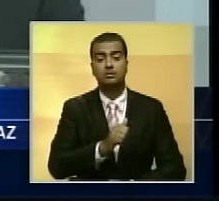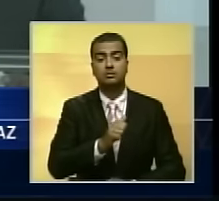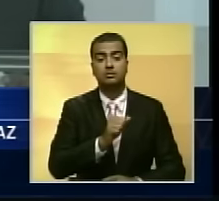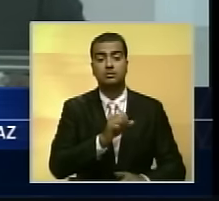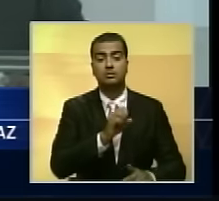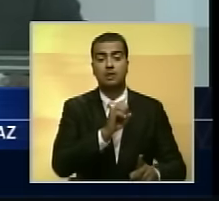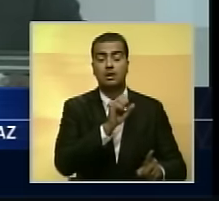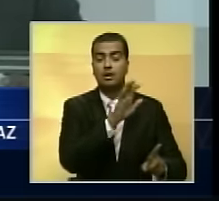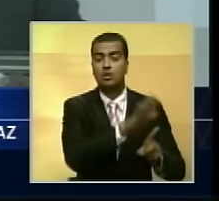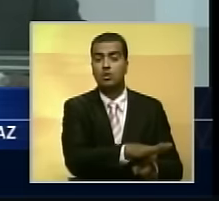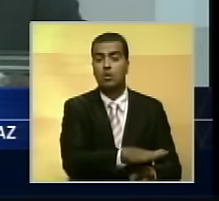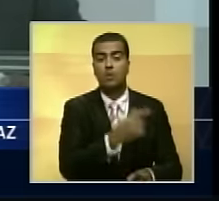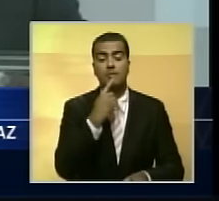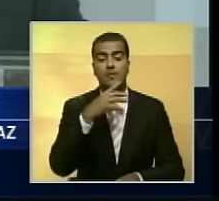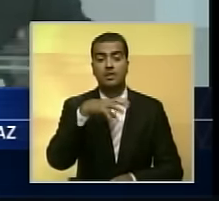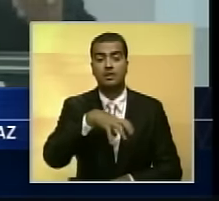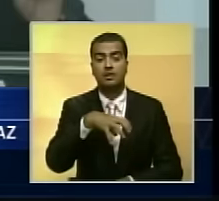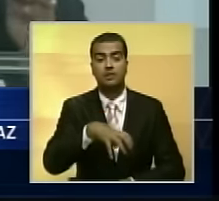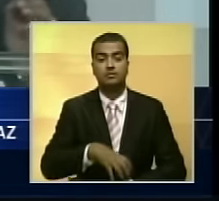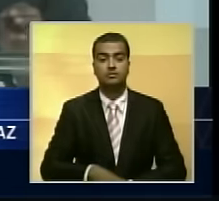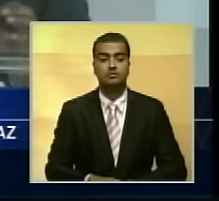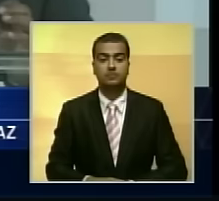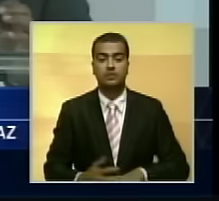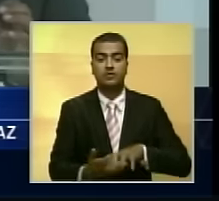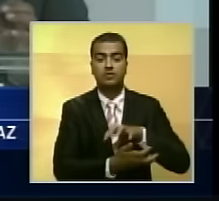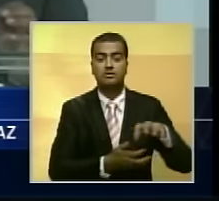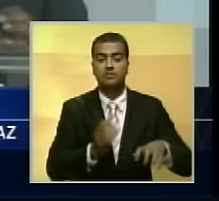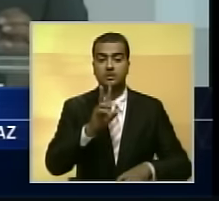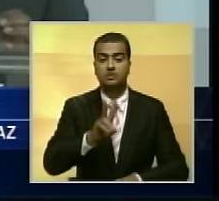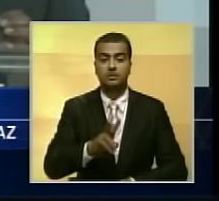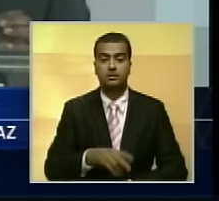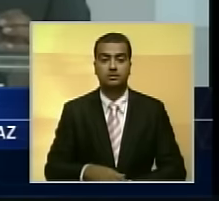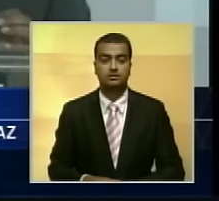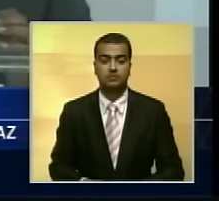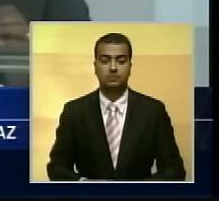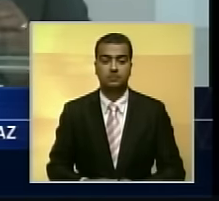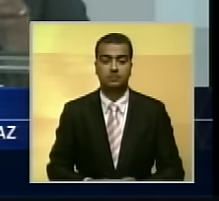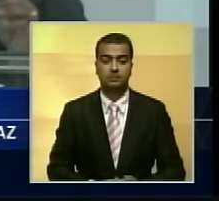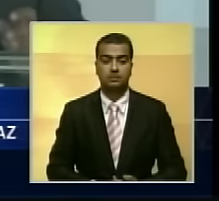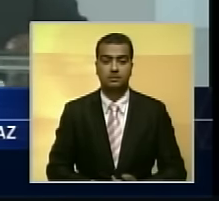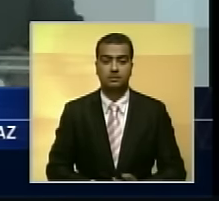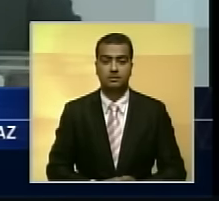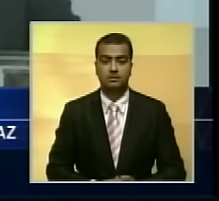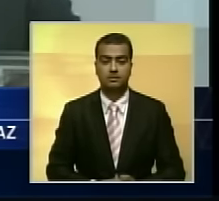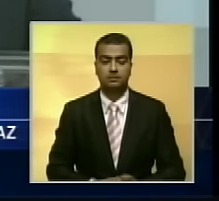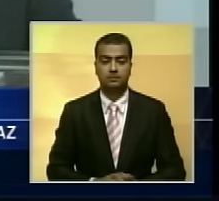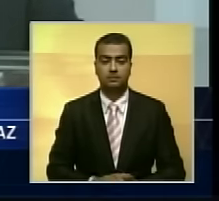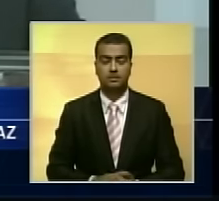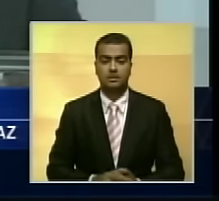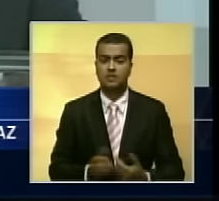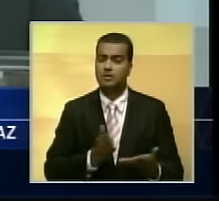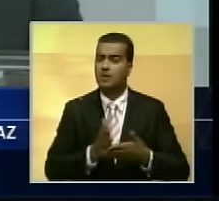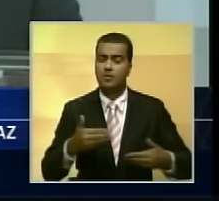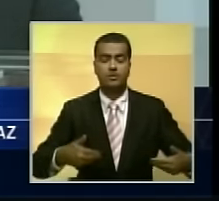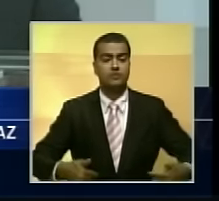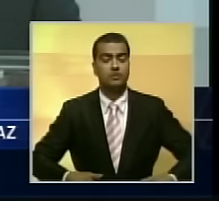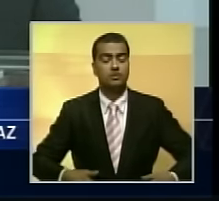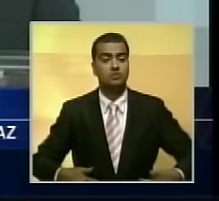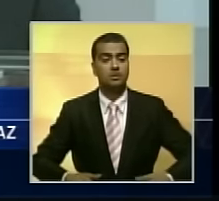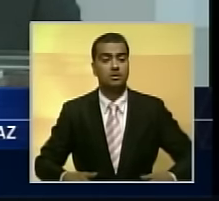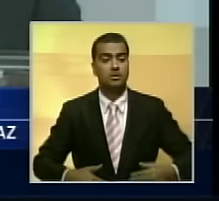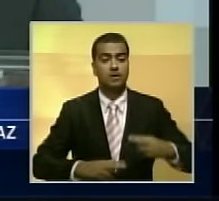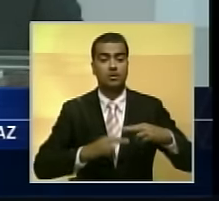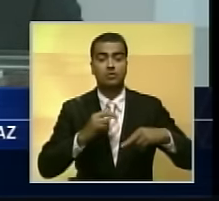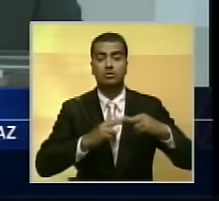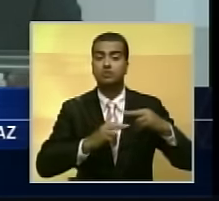Estado y la violencia en Venezuela. Y sigamos avanzando en la